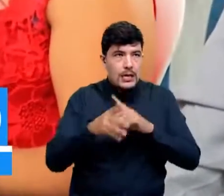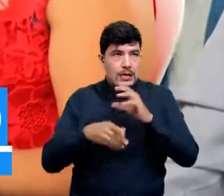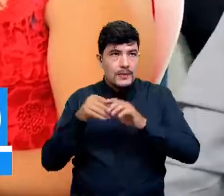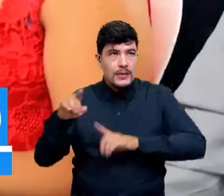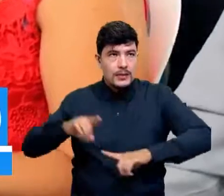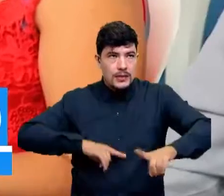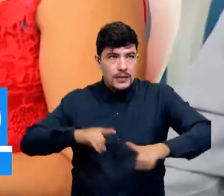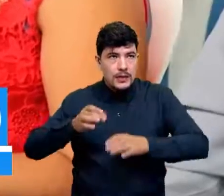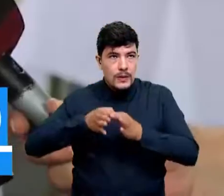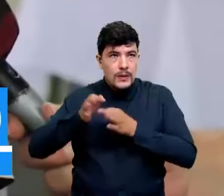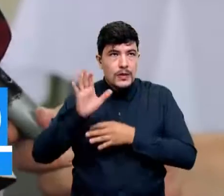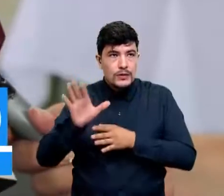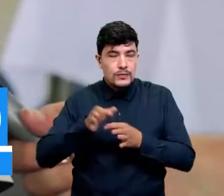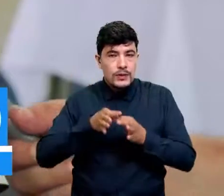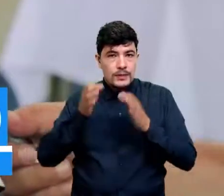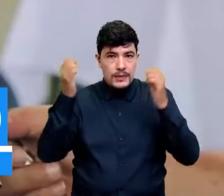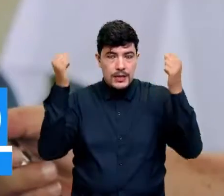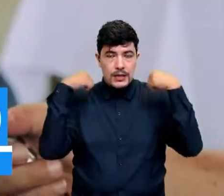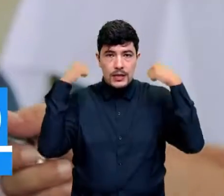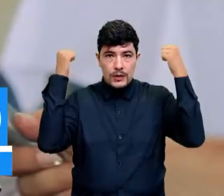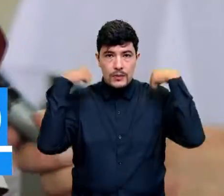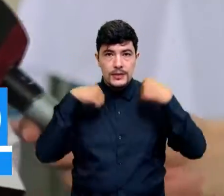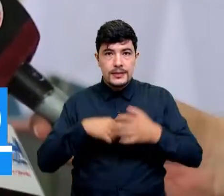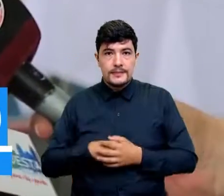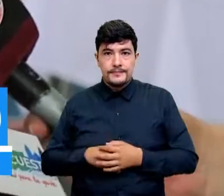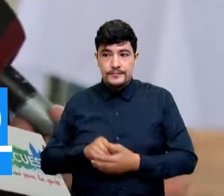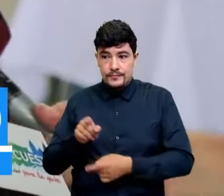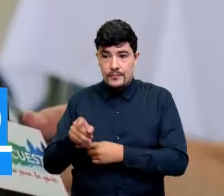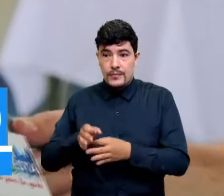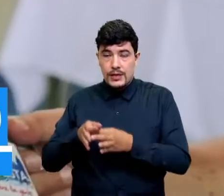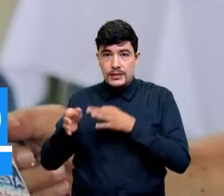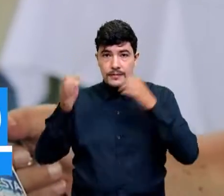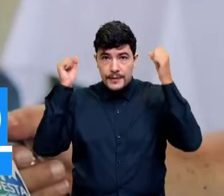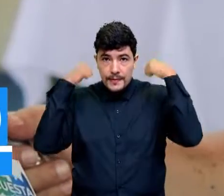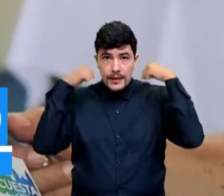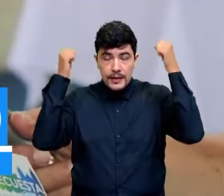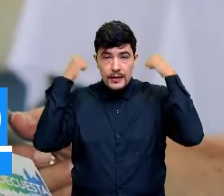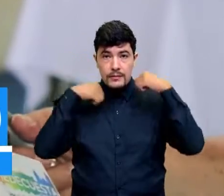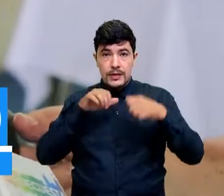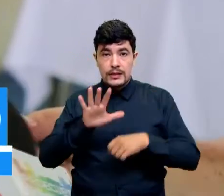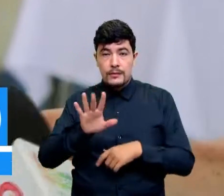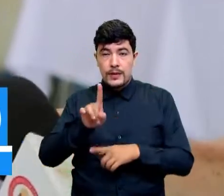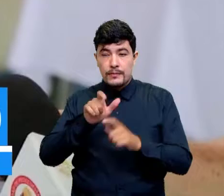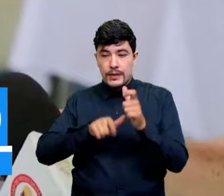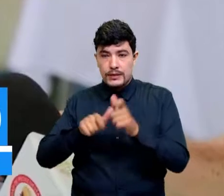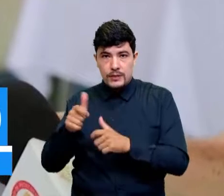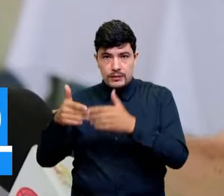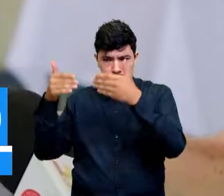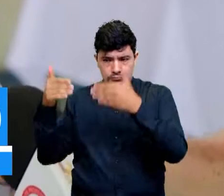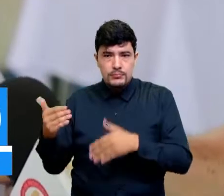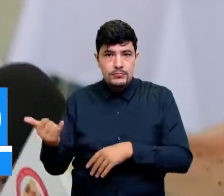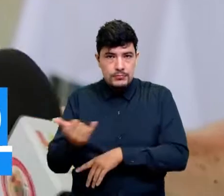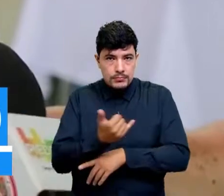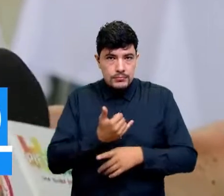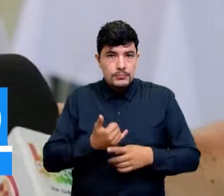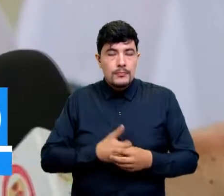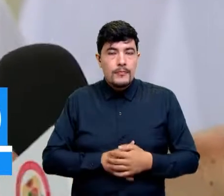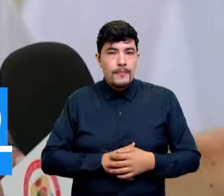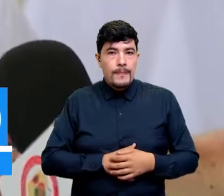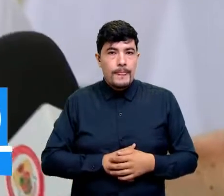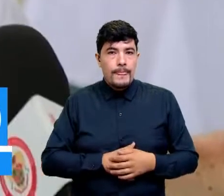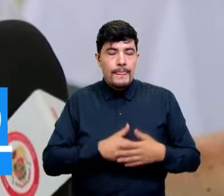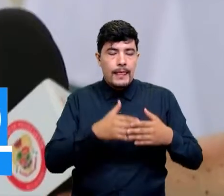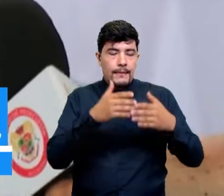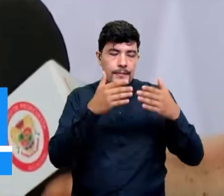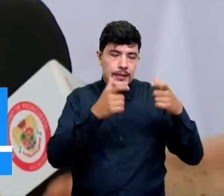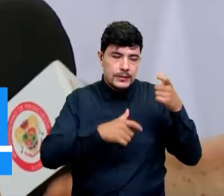Municipal de Piedecuesta. Llegamos hoy a Piedecuesta, 51 beneficiarios, población con discapacidad o con